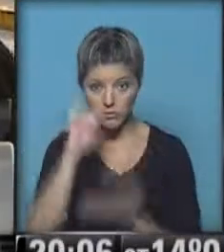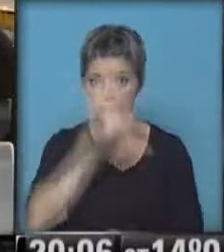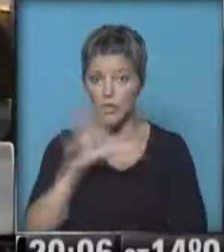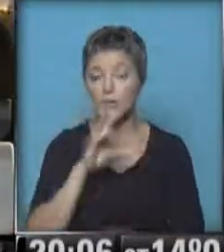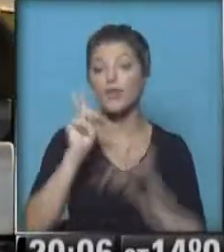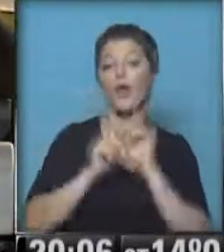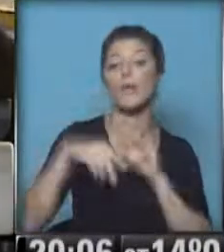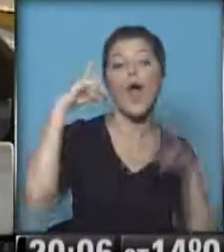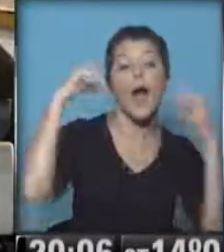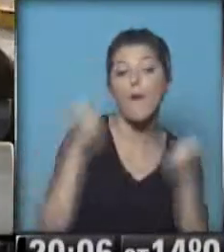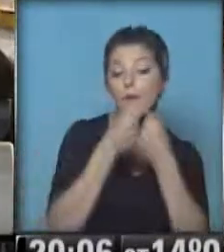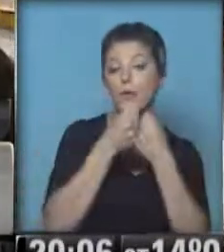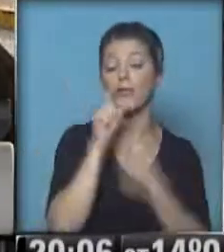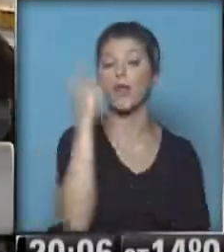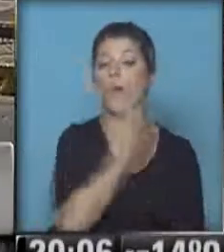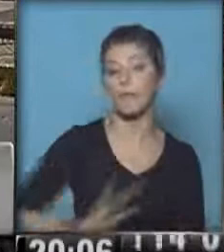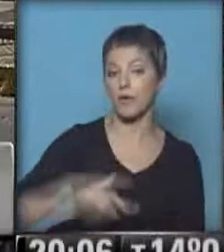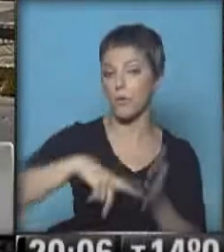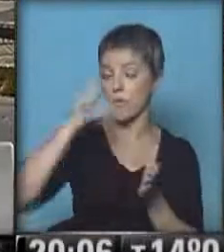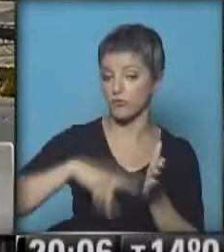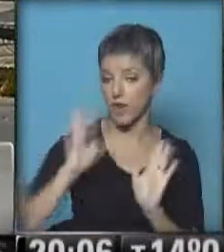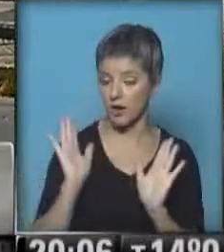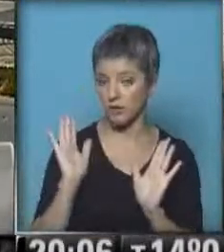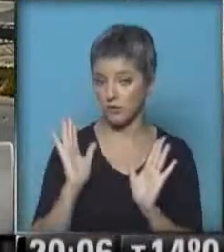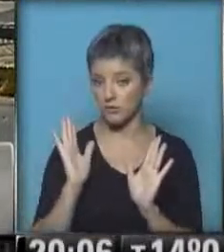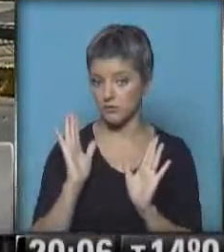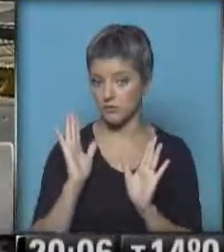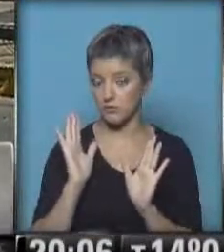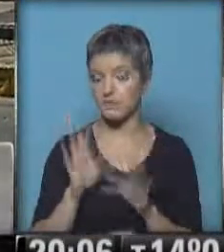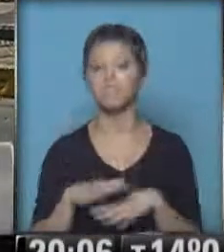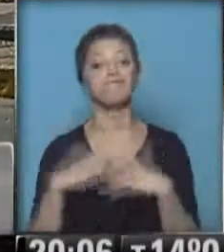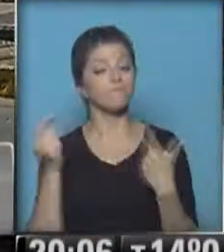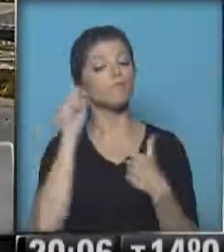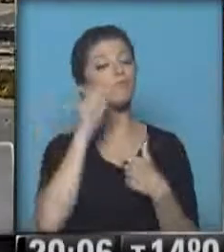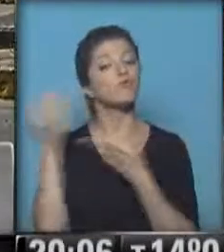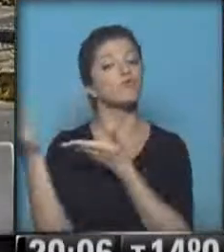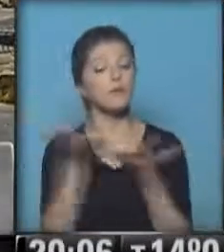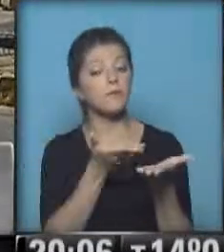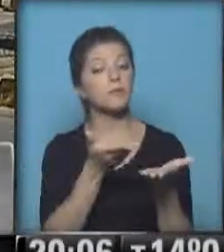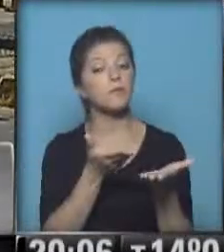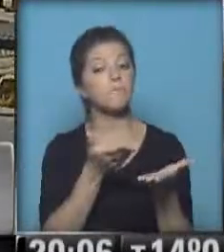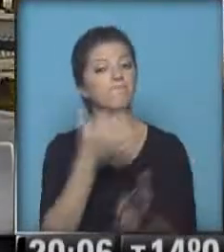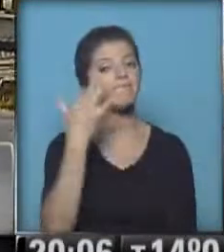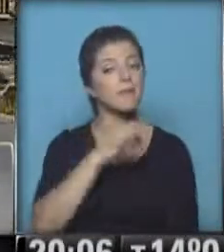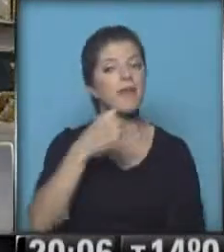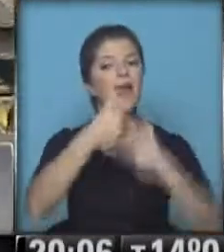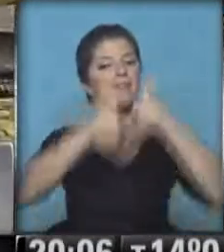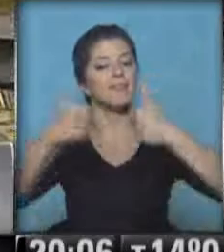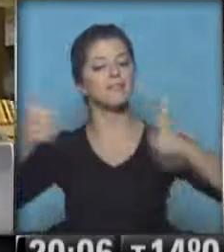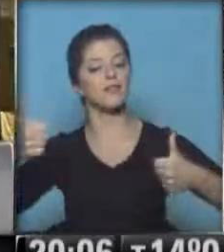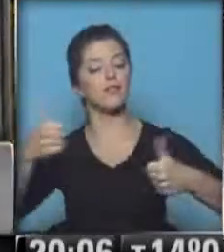de acuerdo con el gobierno de la Ciudad de Buenos Aires. Y es un servicio que debió haberse licitado hace ya mucho